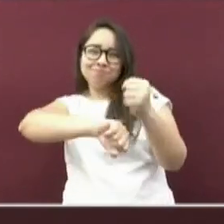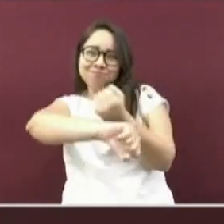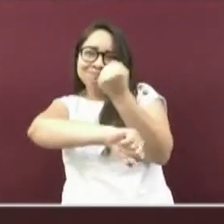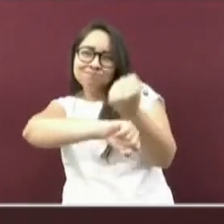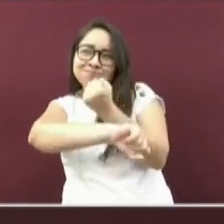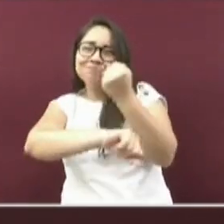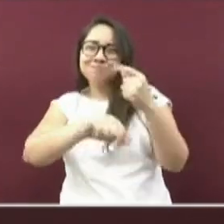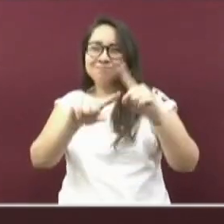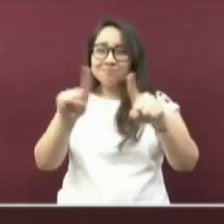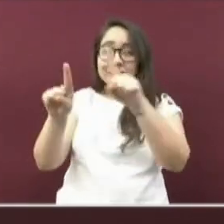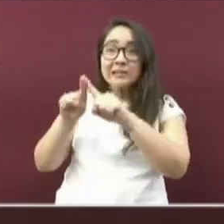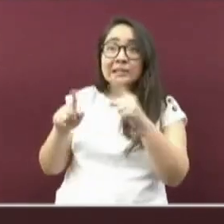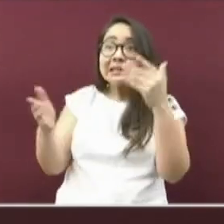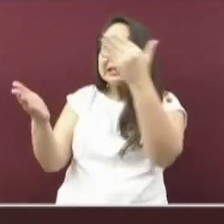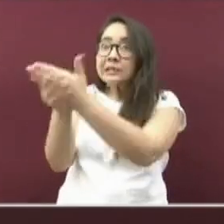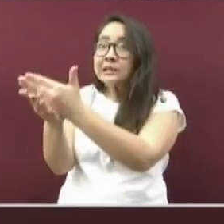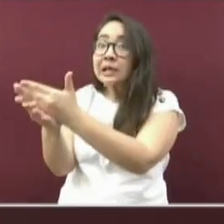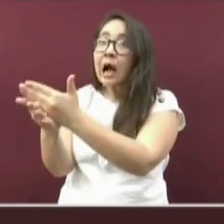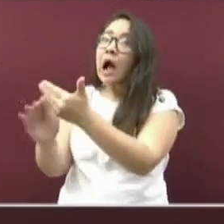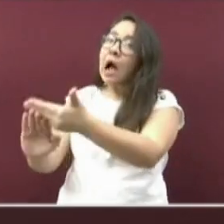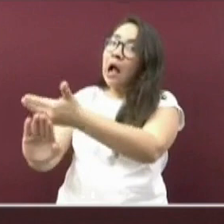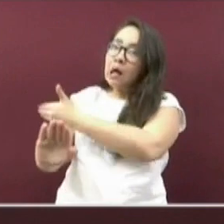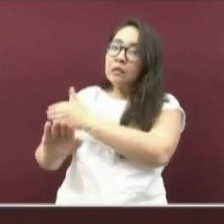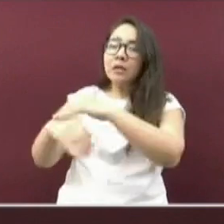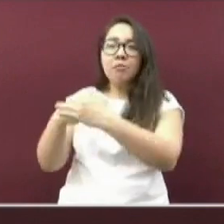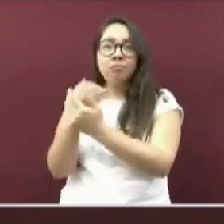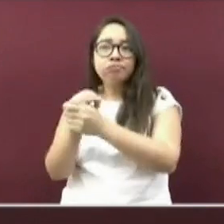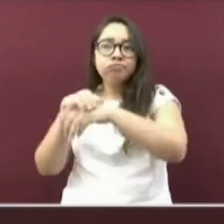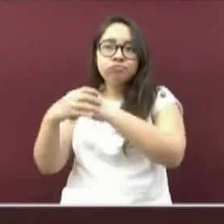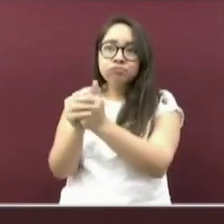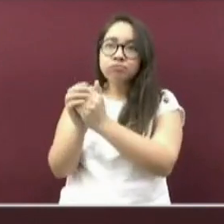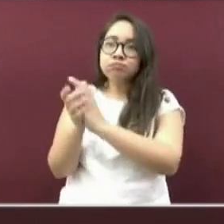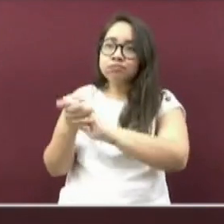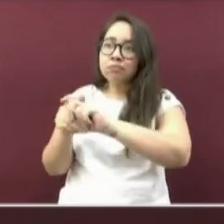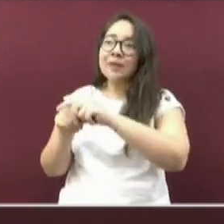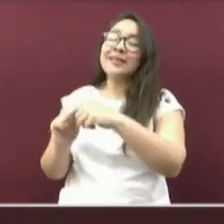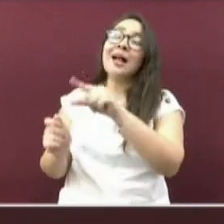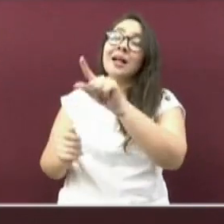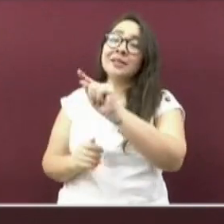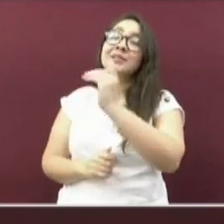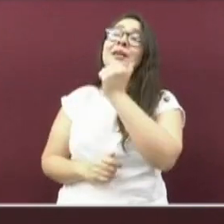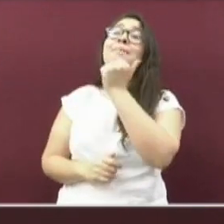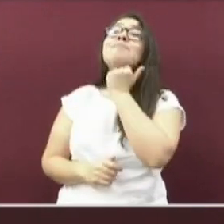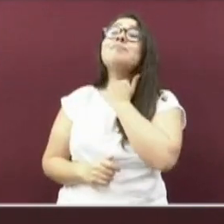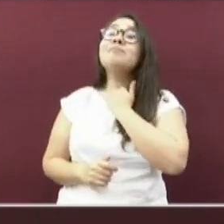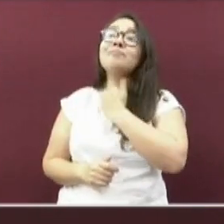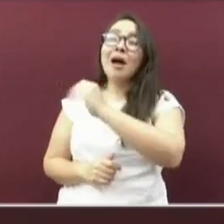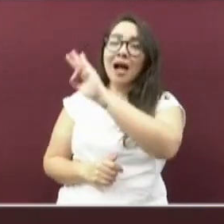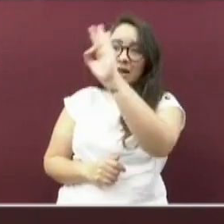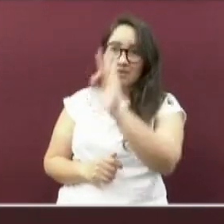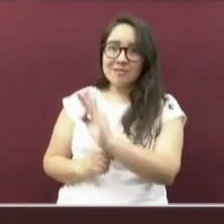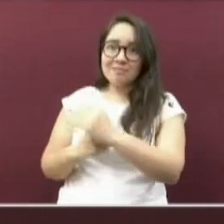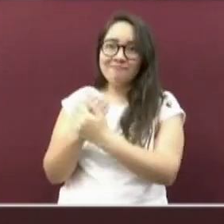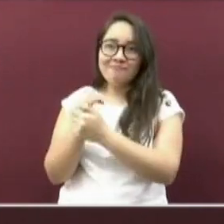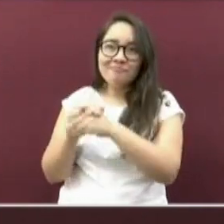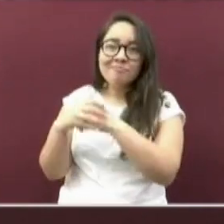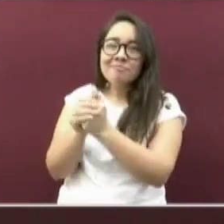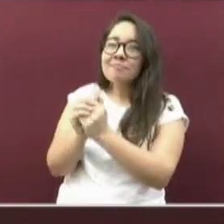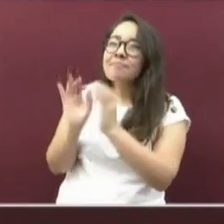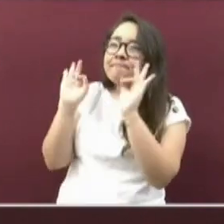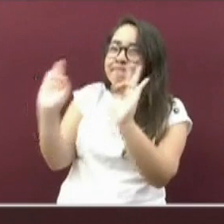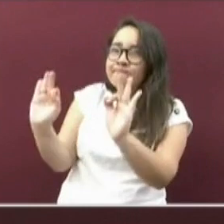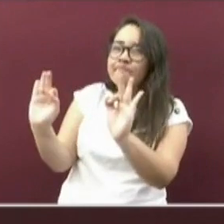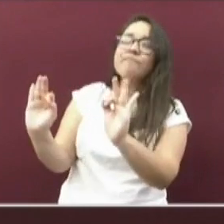usen alcohol o gel antibacterial con base al 70% de alcohol. Procuren la sana